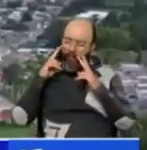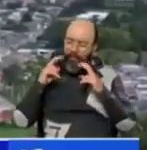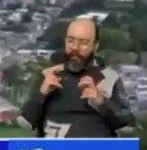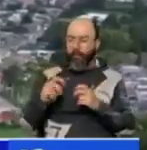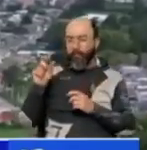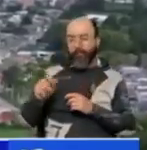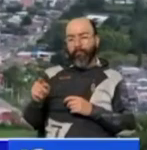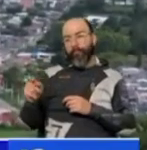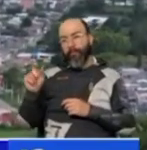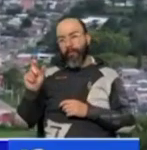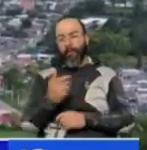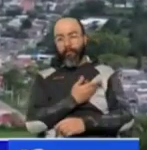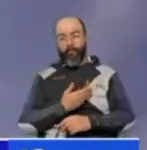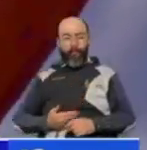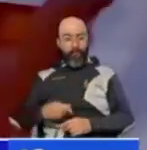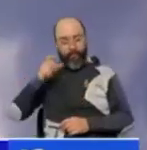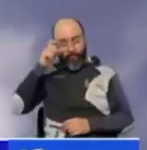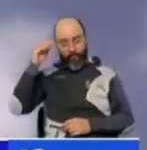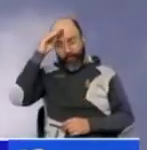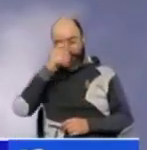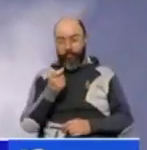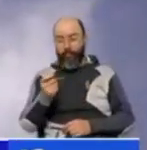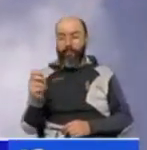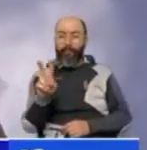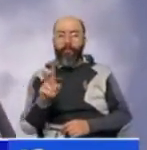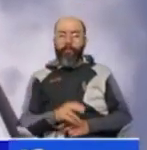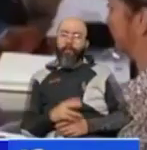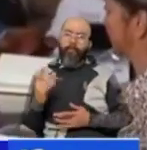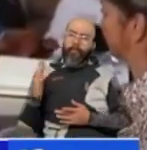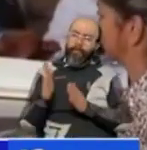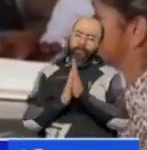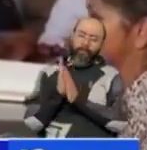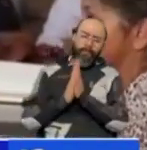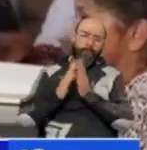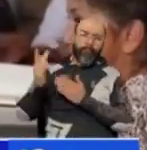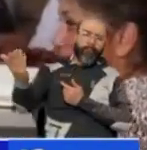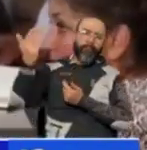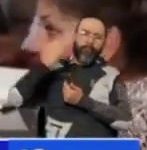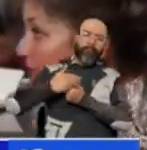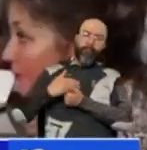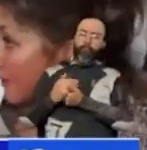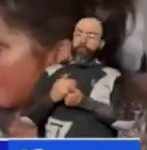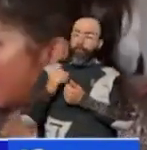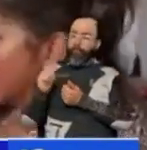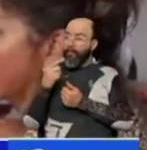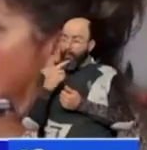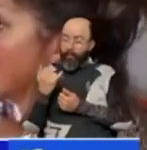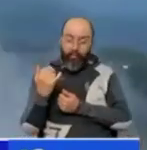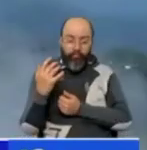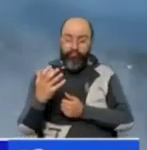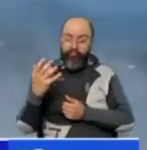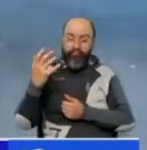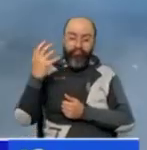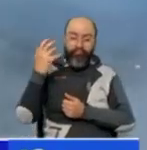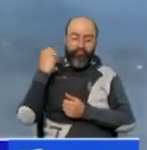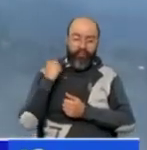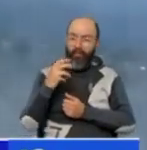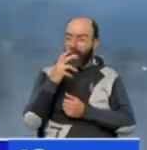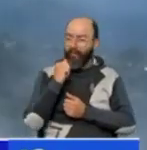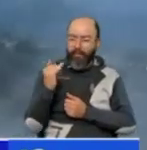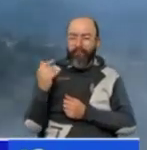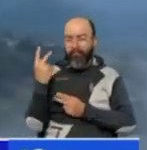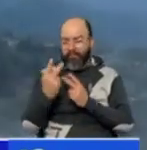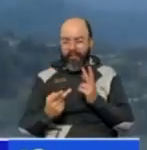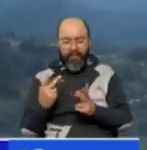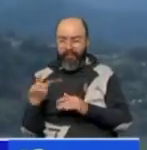La comunidad tiene muchas expectativas sobre la llegada del presidente, pues manifiestan que desde hace mucho no recibían una visita como